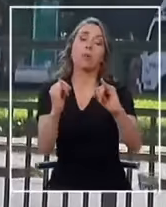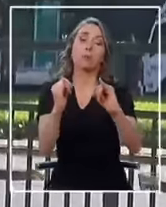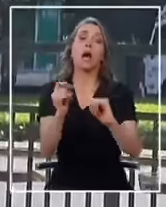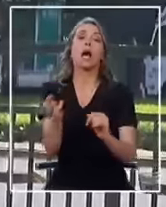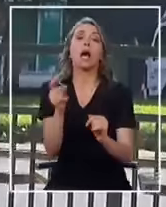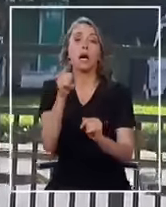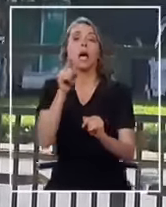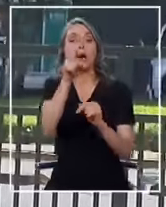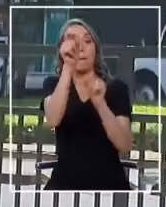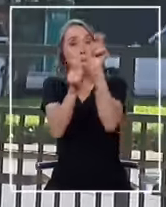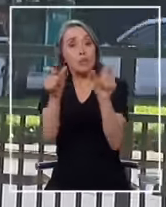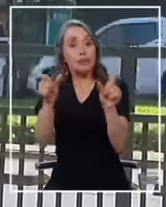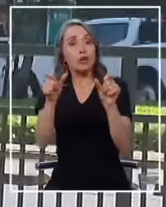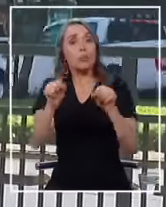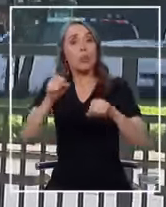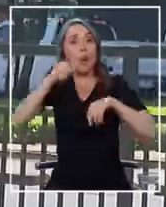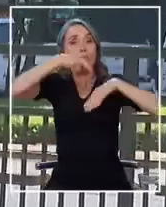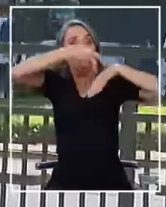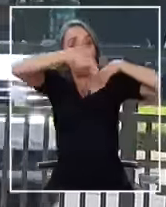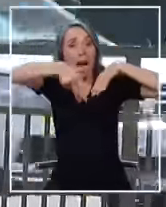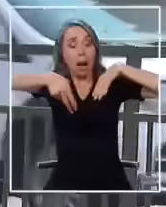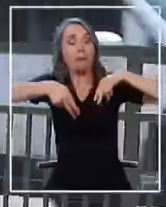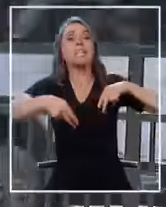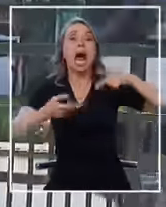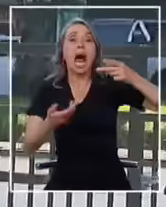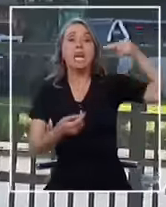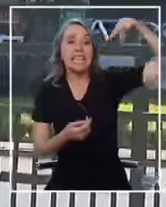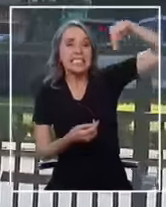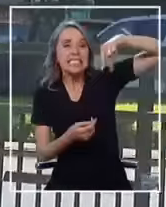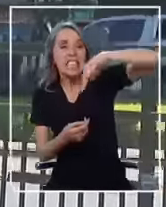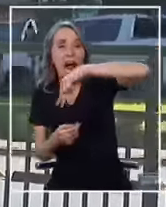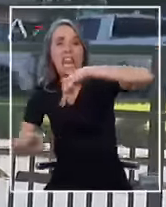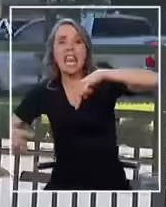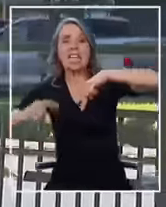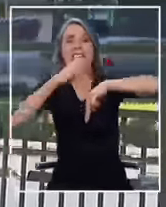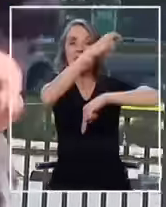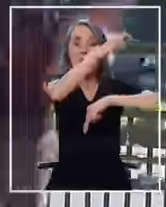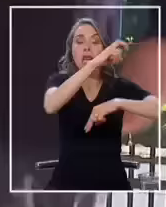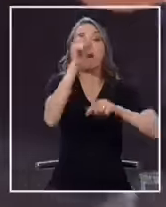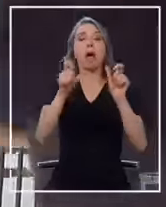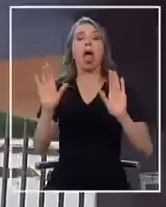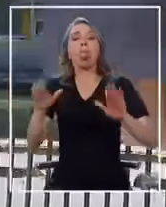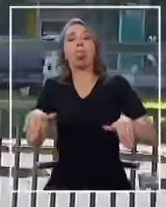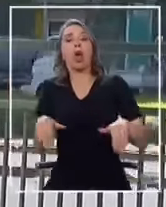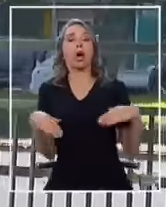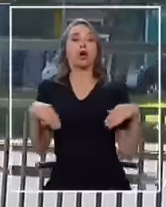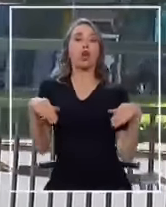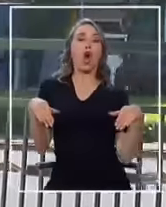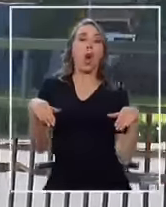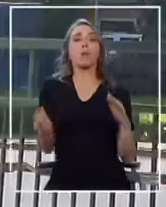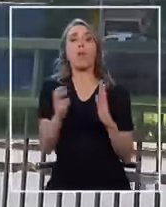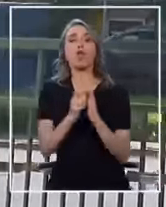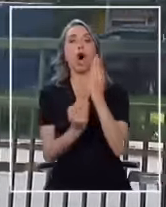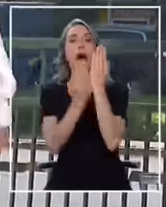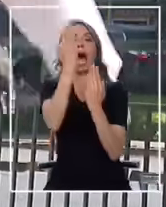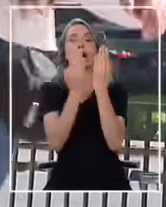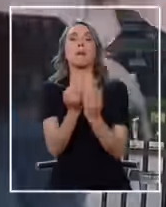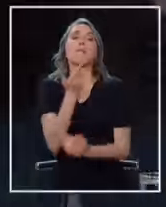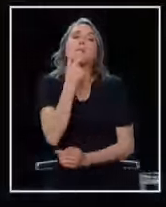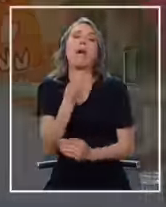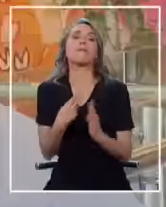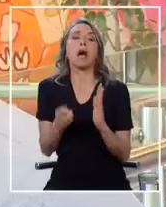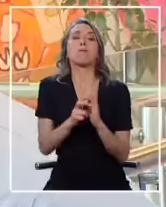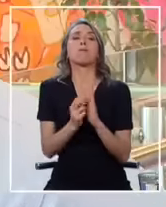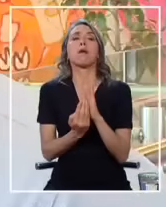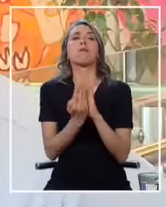uso de las escalas, porque efectivamente como que hemos perdido también como también este sentido de como que todo es cómodo y entonces mejor es más fácil